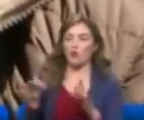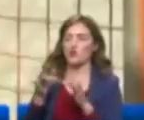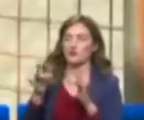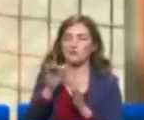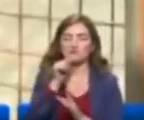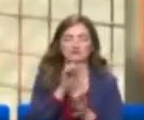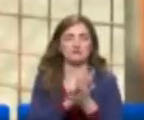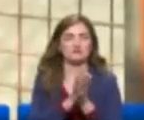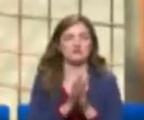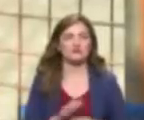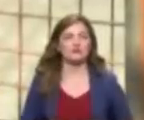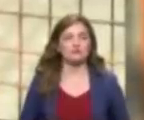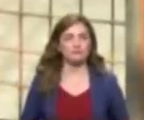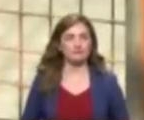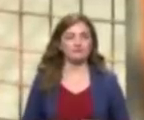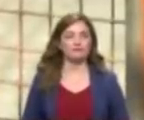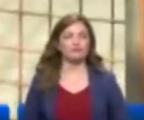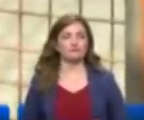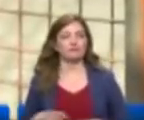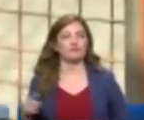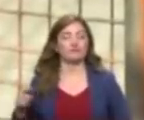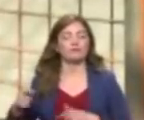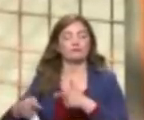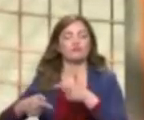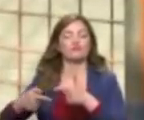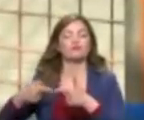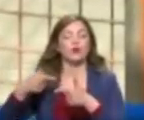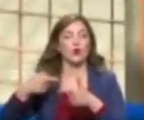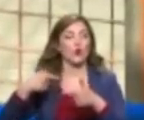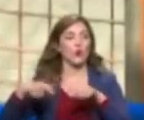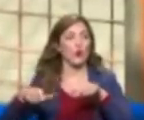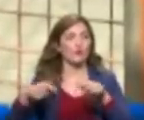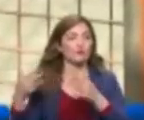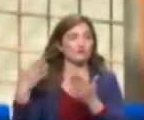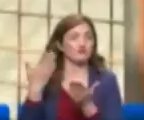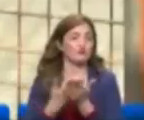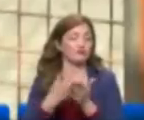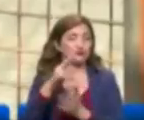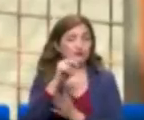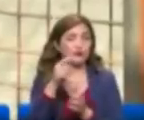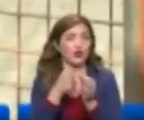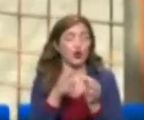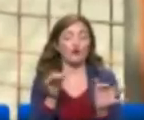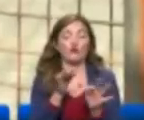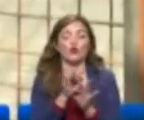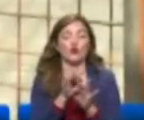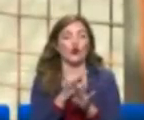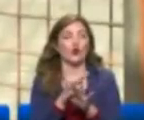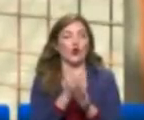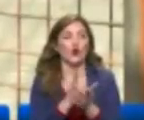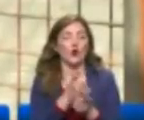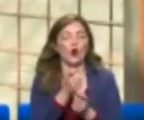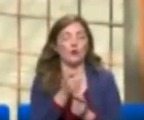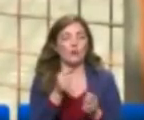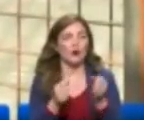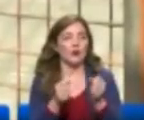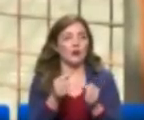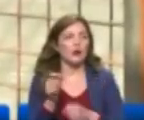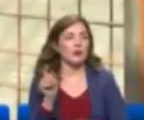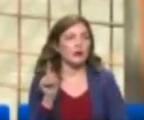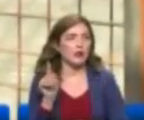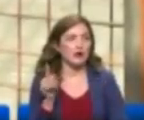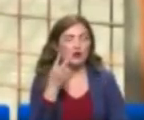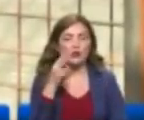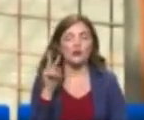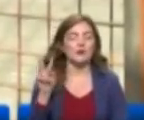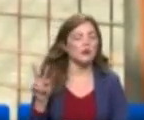contactarse. Hemos llegado hasta aquí, hasta el norte de Quito, donde está ubicado este inmueble, donde funcionaba esta compra y venta de vehículos. Como